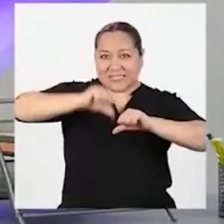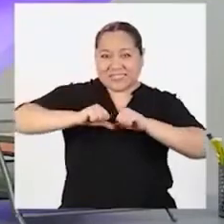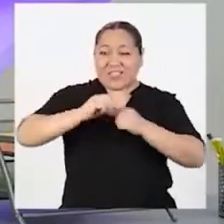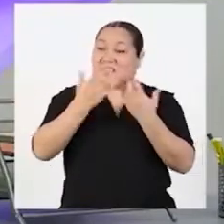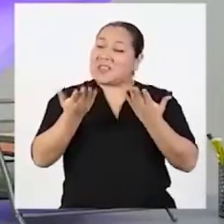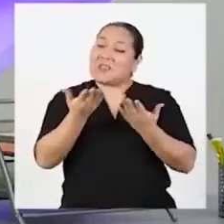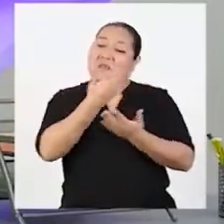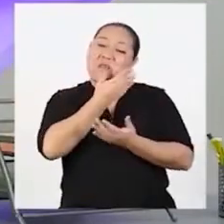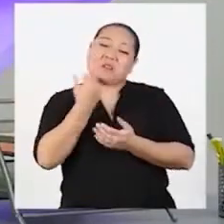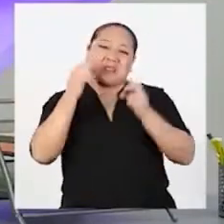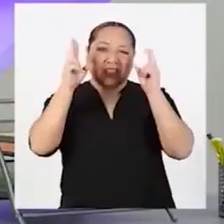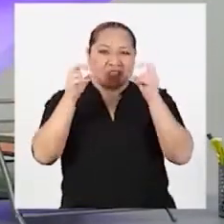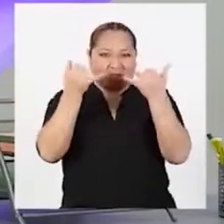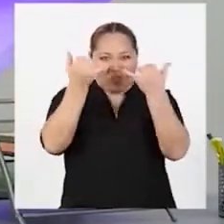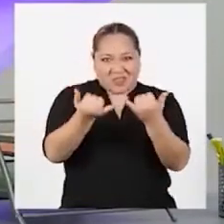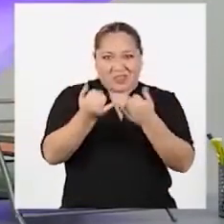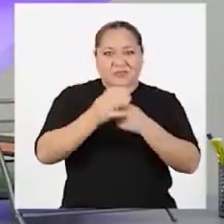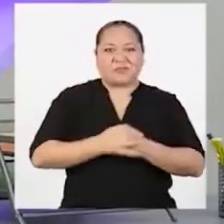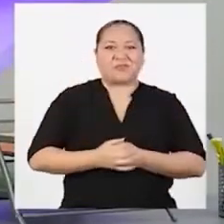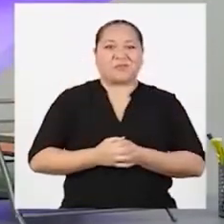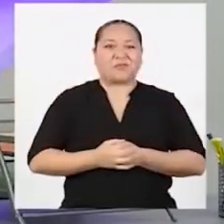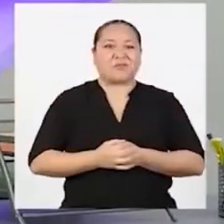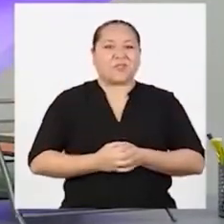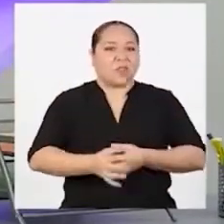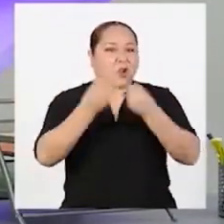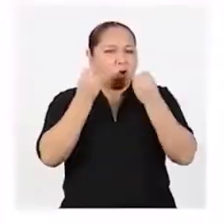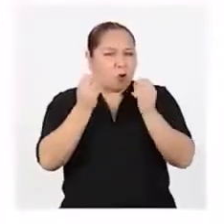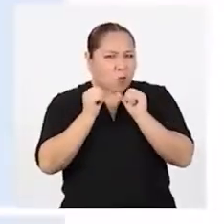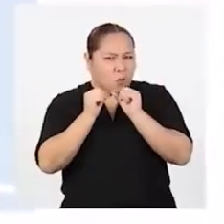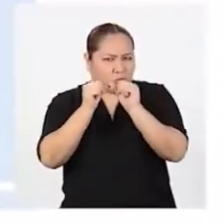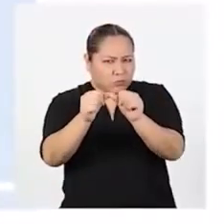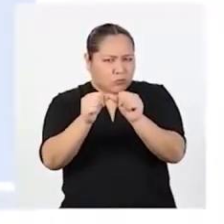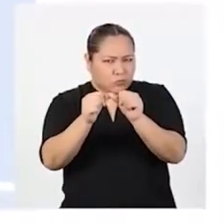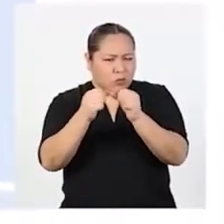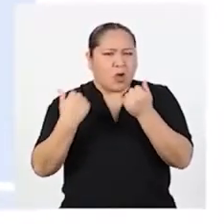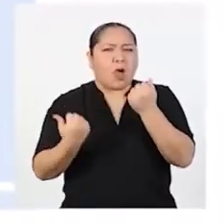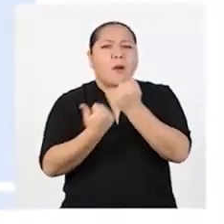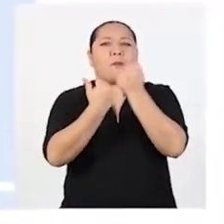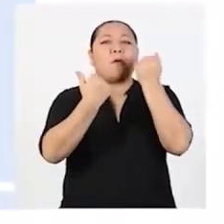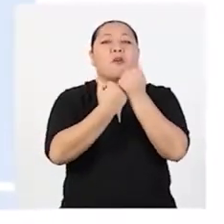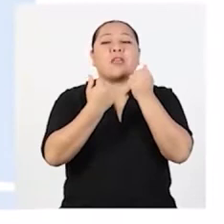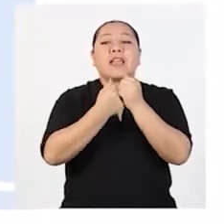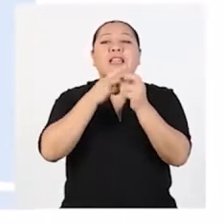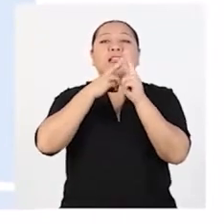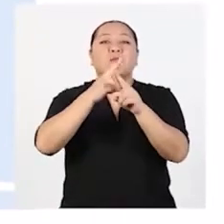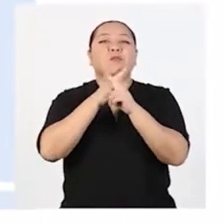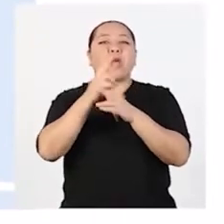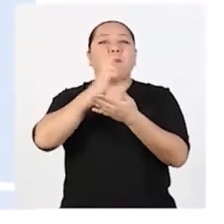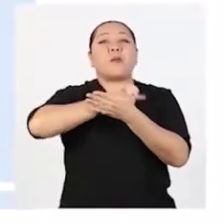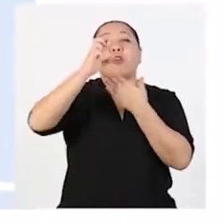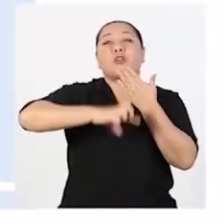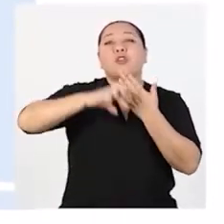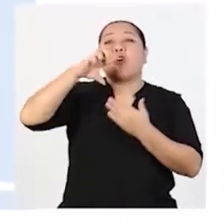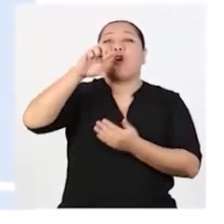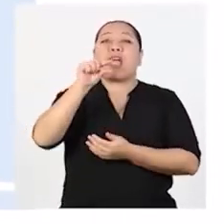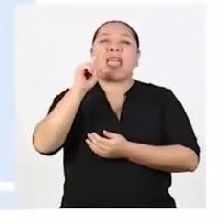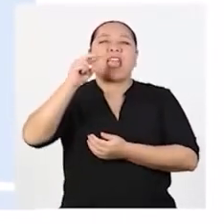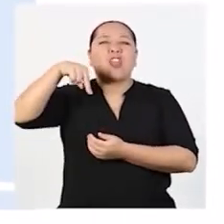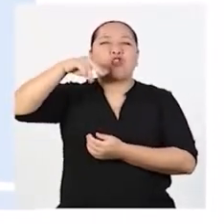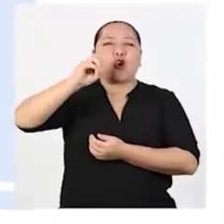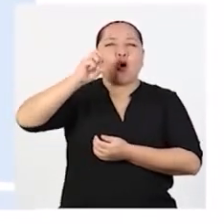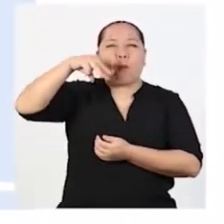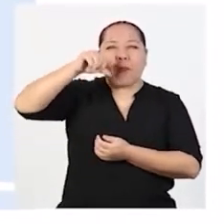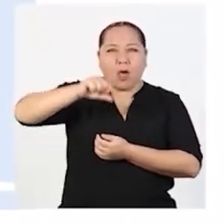poder de la ciencia, y qué mejor que con el tema de hoy. ¿Cómo contribuyen los resultados del proyecto